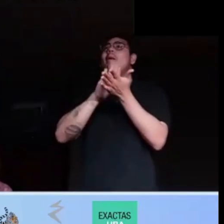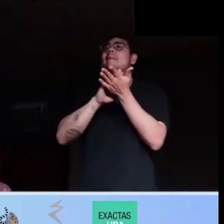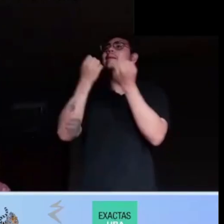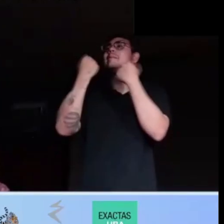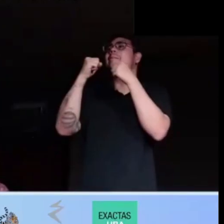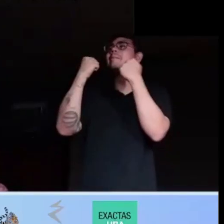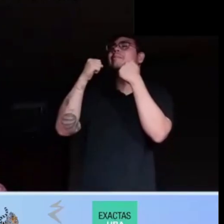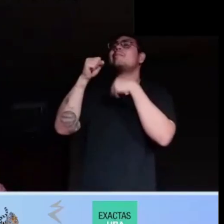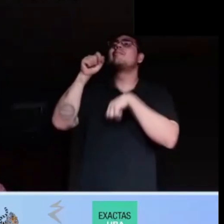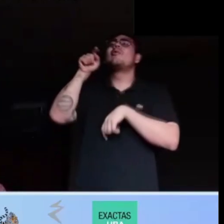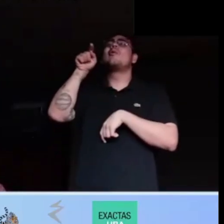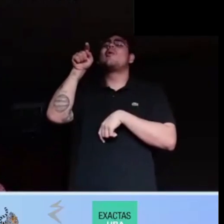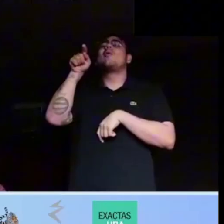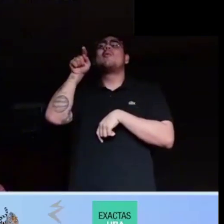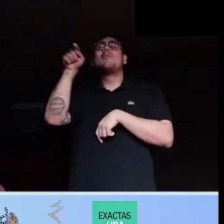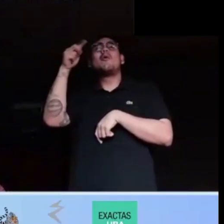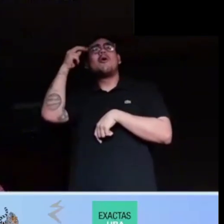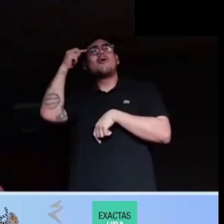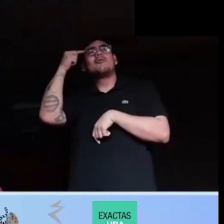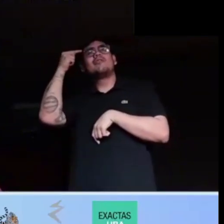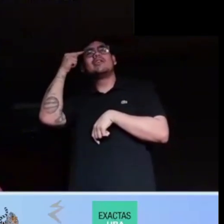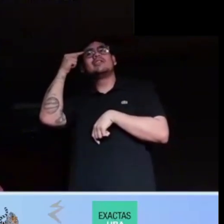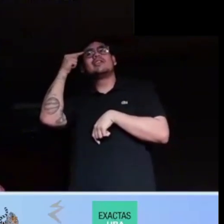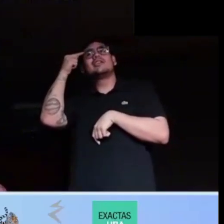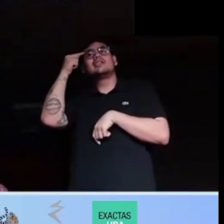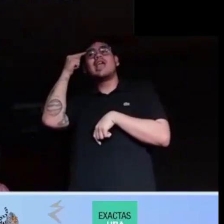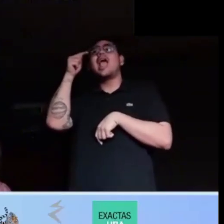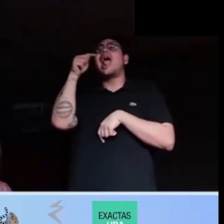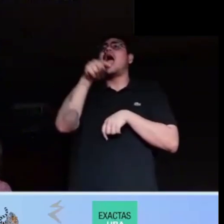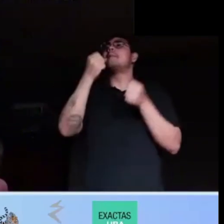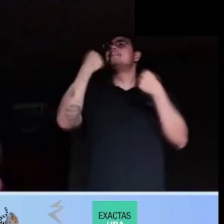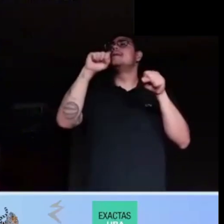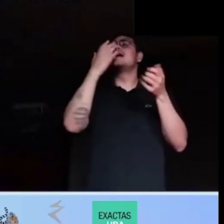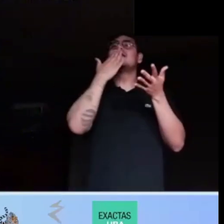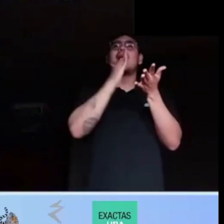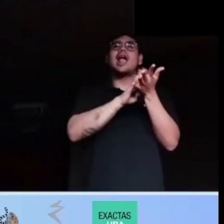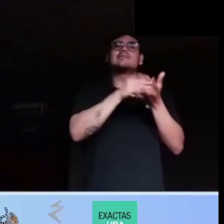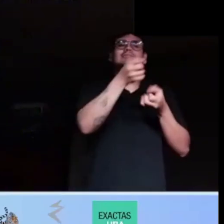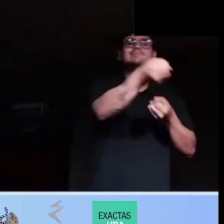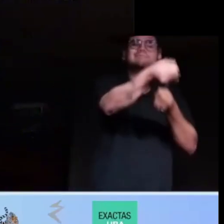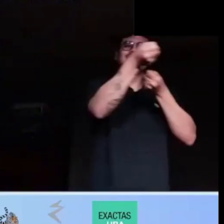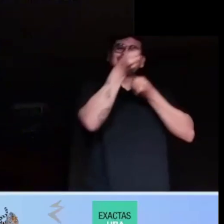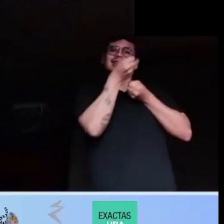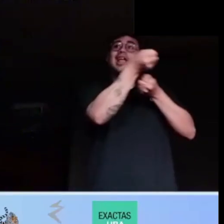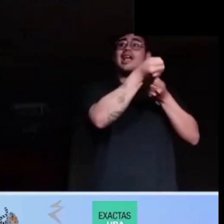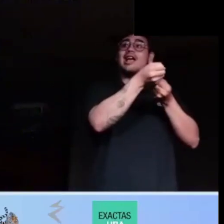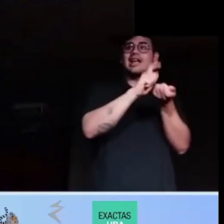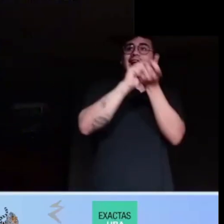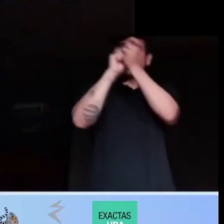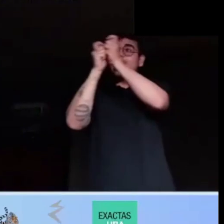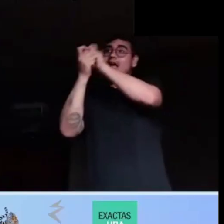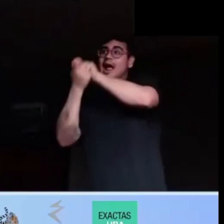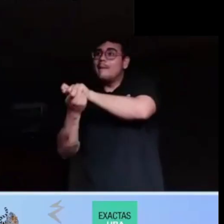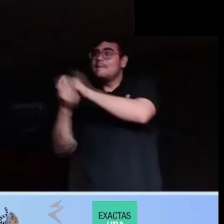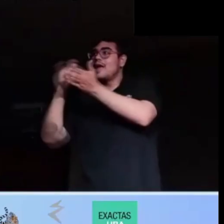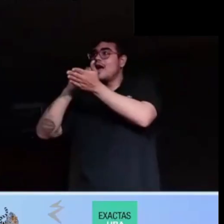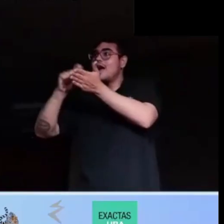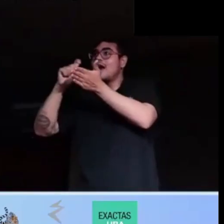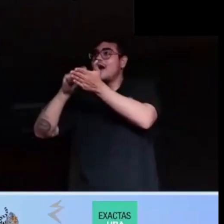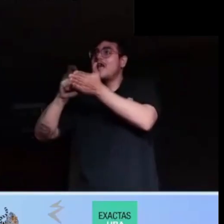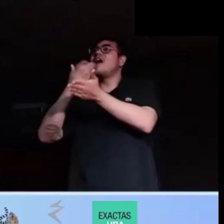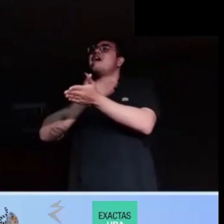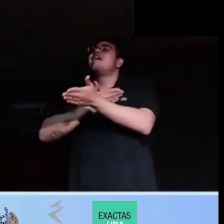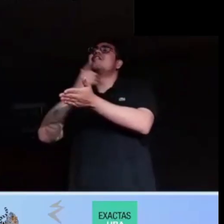luego cuando pasaron a las representaciones, al concepto? ¿Cómo fue esa devolución? ¿Qué fue lo que les sorprendió o qué cosas